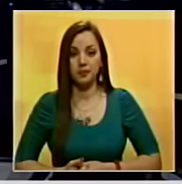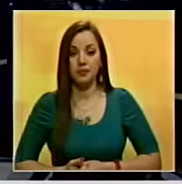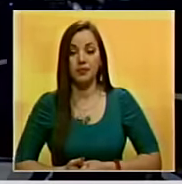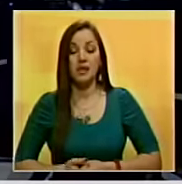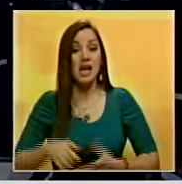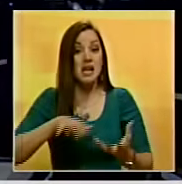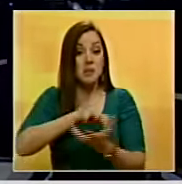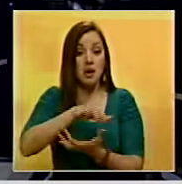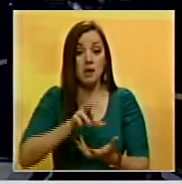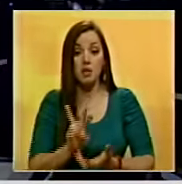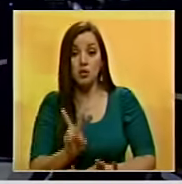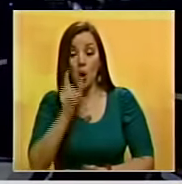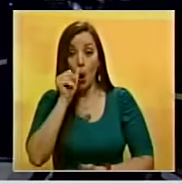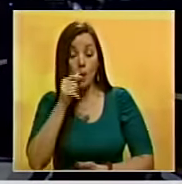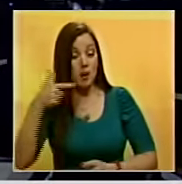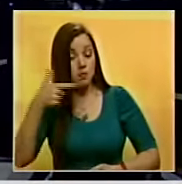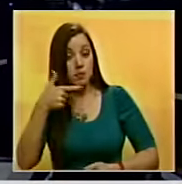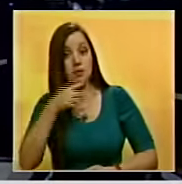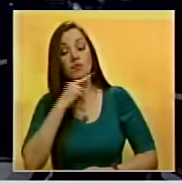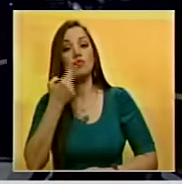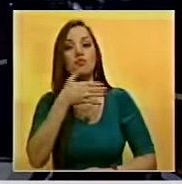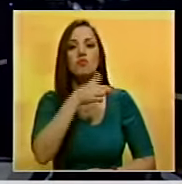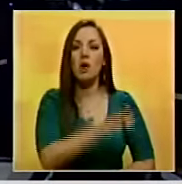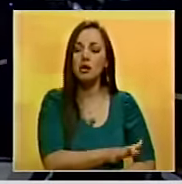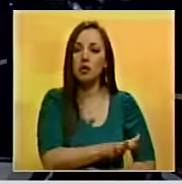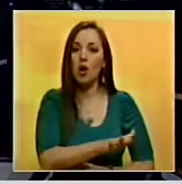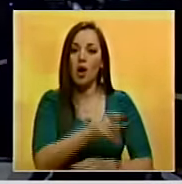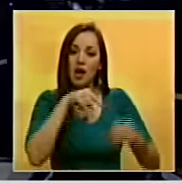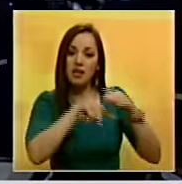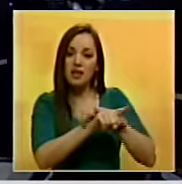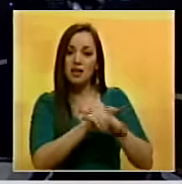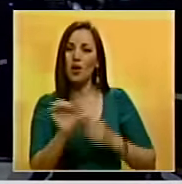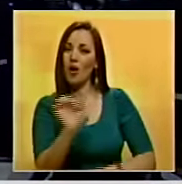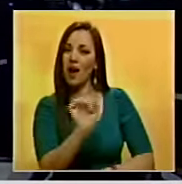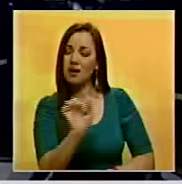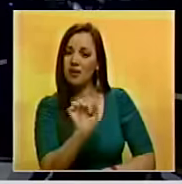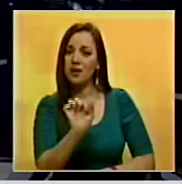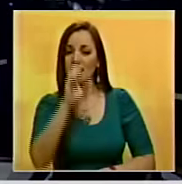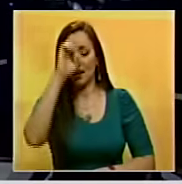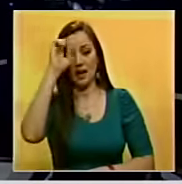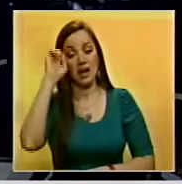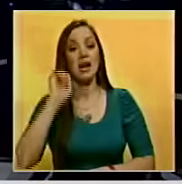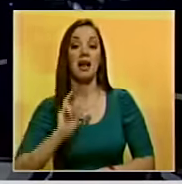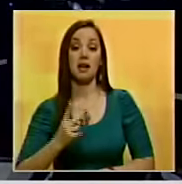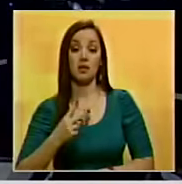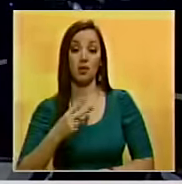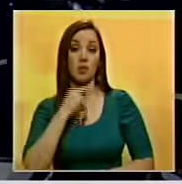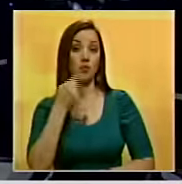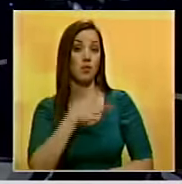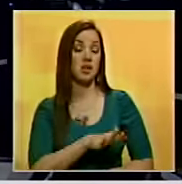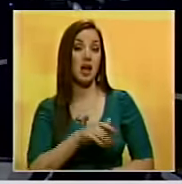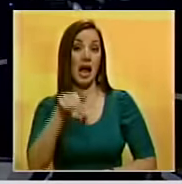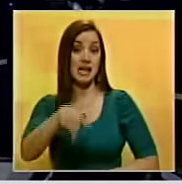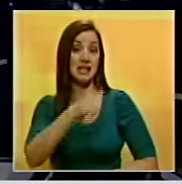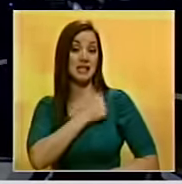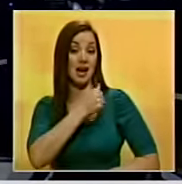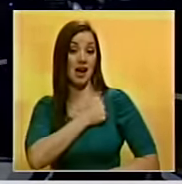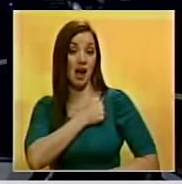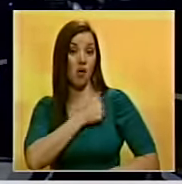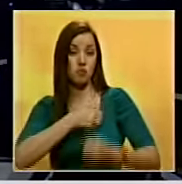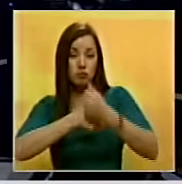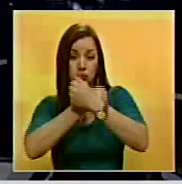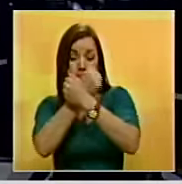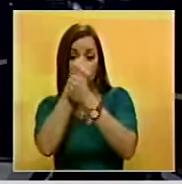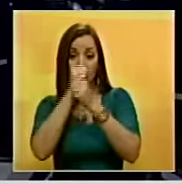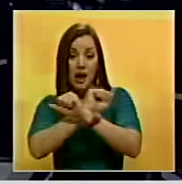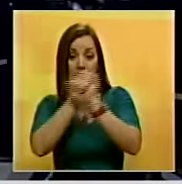Materia de sucesos, los dos hombres fueron asesinados de múltiples disparos en el interior de un vehículo. El doble crimen ocurrió esta madrugada en Chacao, aquí en Caracas.